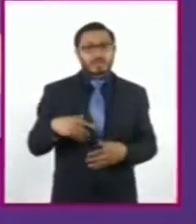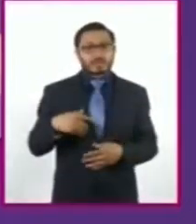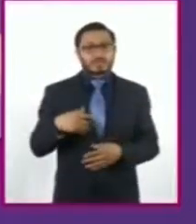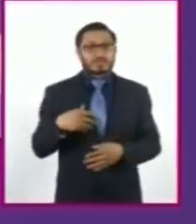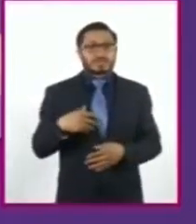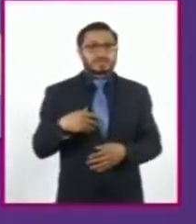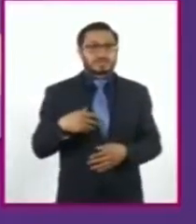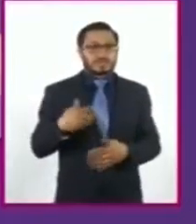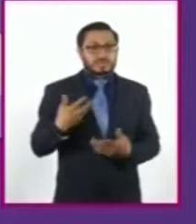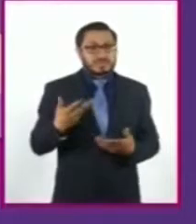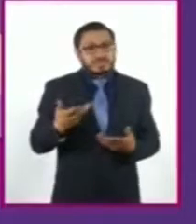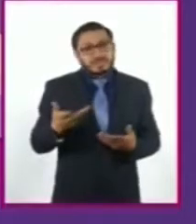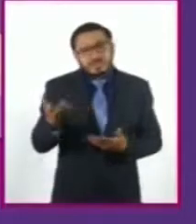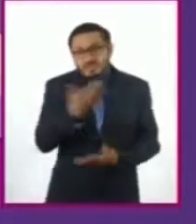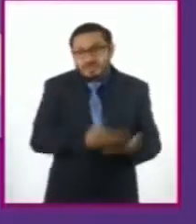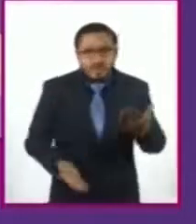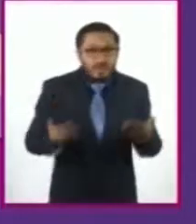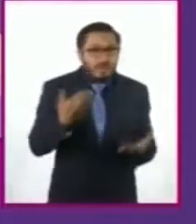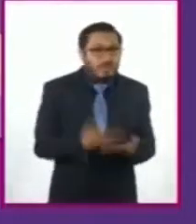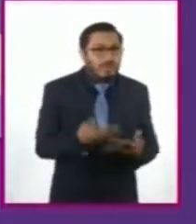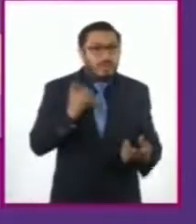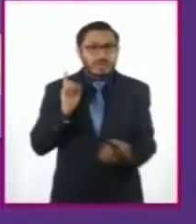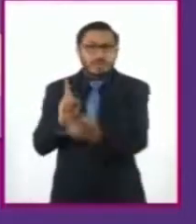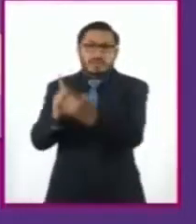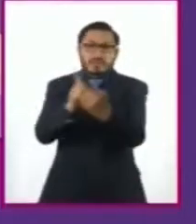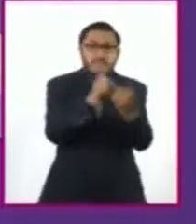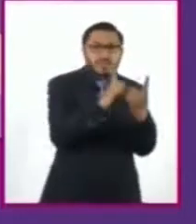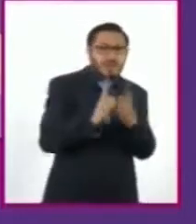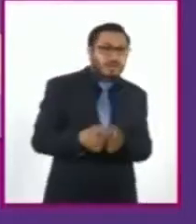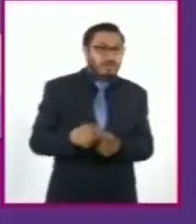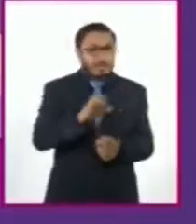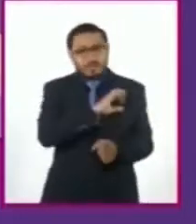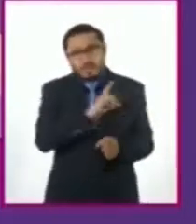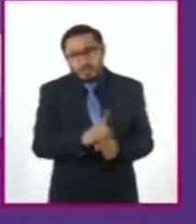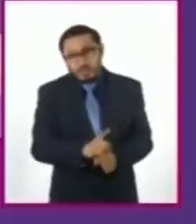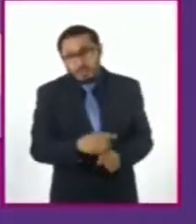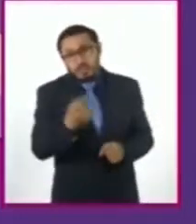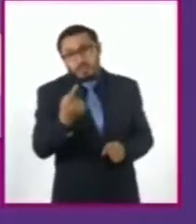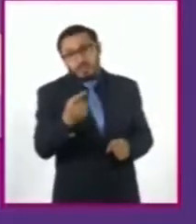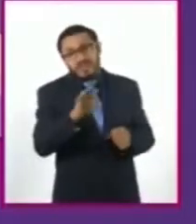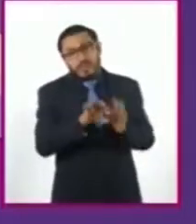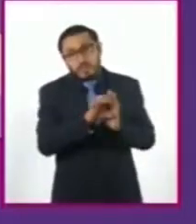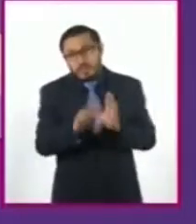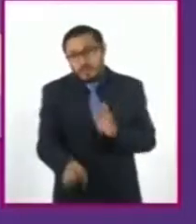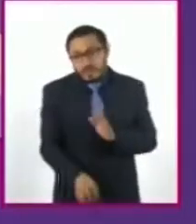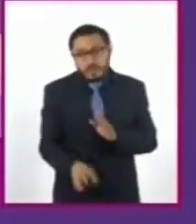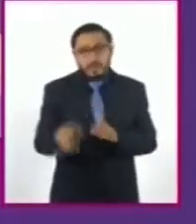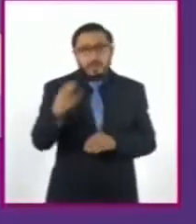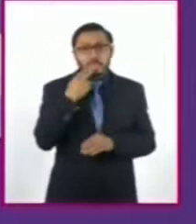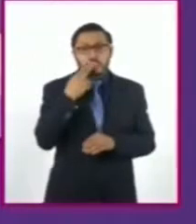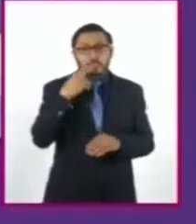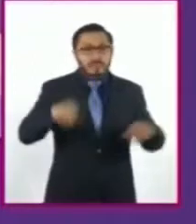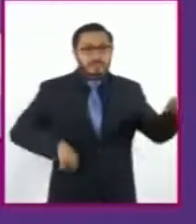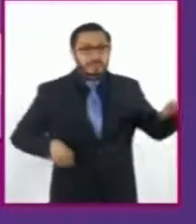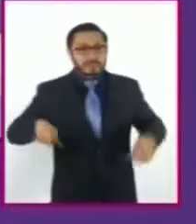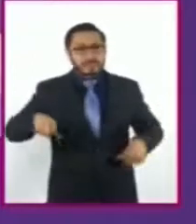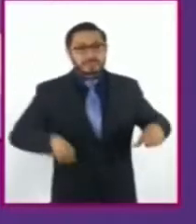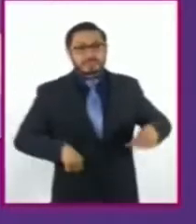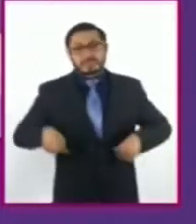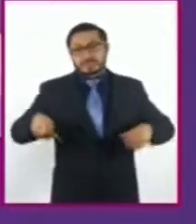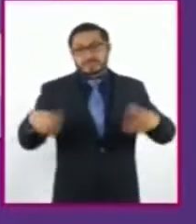compartir con otras personas. Una opción puede ser recurrir a las actividades potenciales